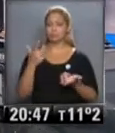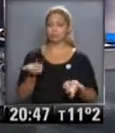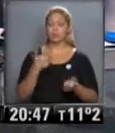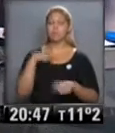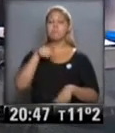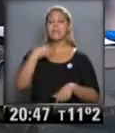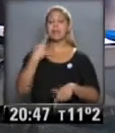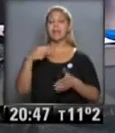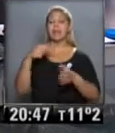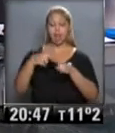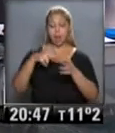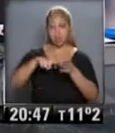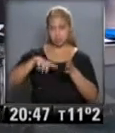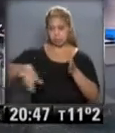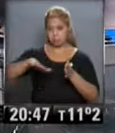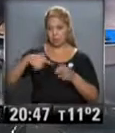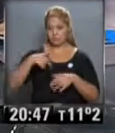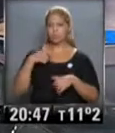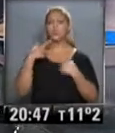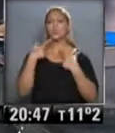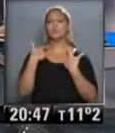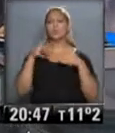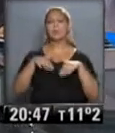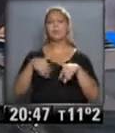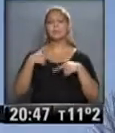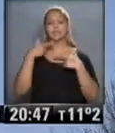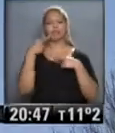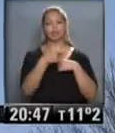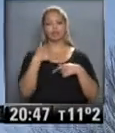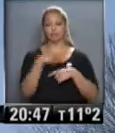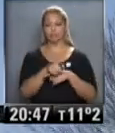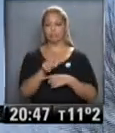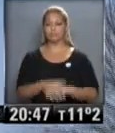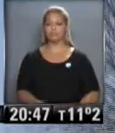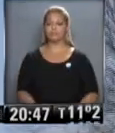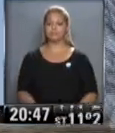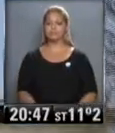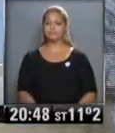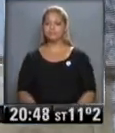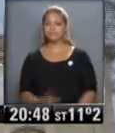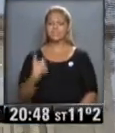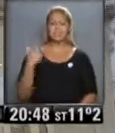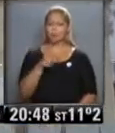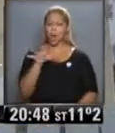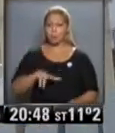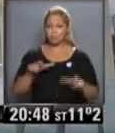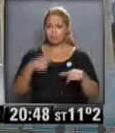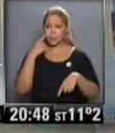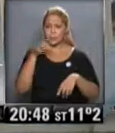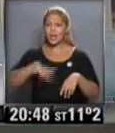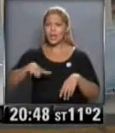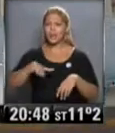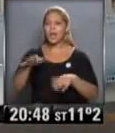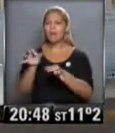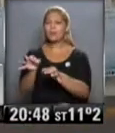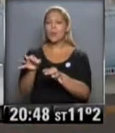una marcha, concretamente a las 19 horas, para repudiar la dictadura. Alterados. Así está viviendo el pueblo de Mercedes